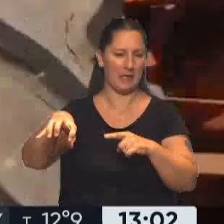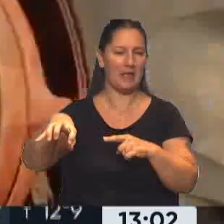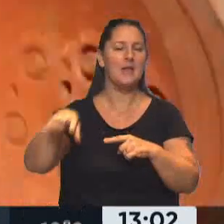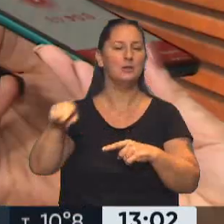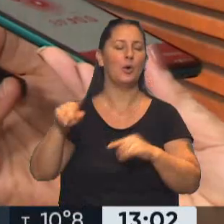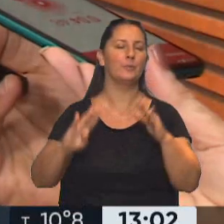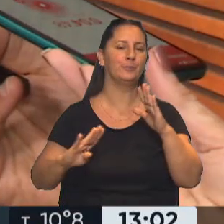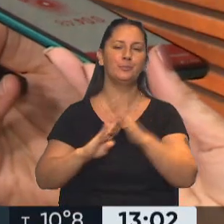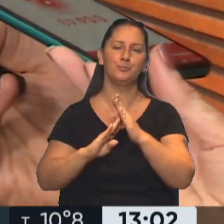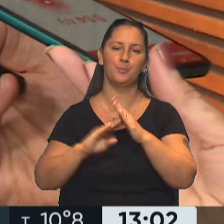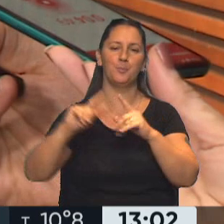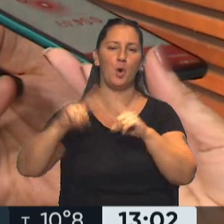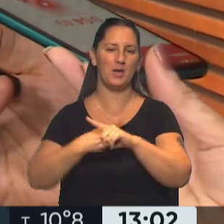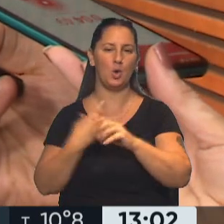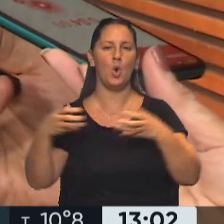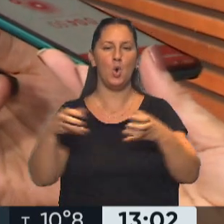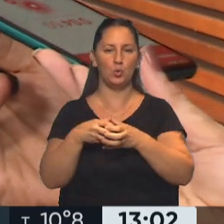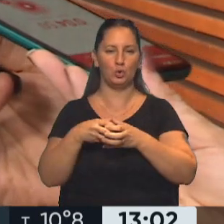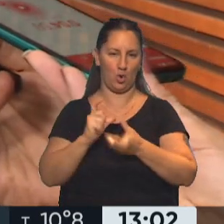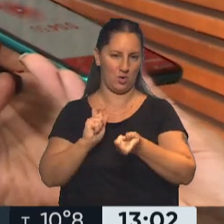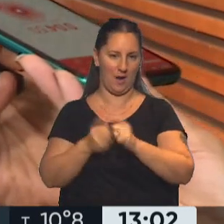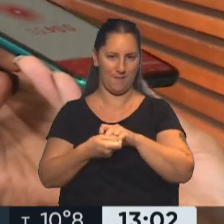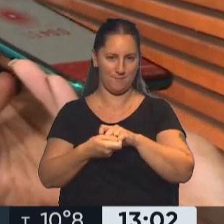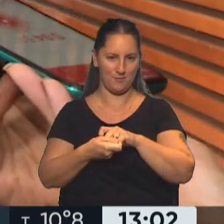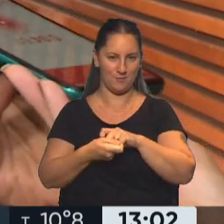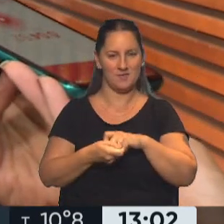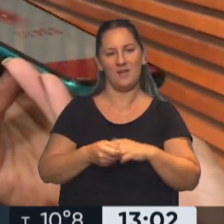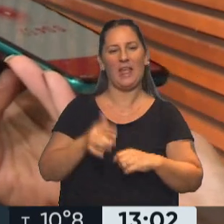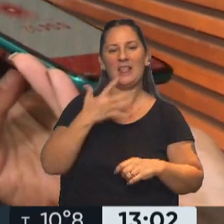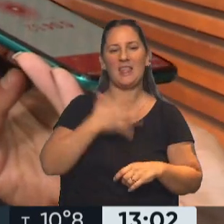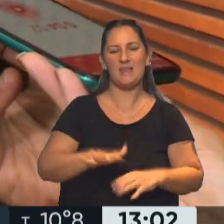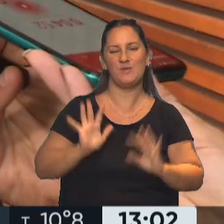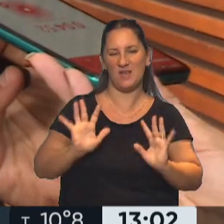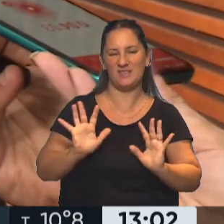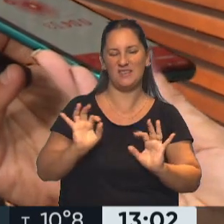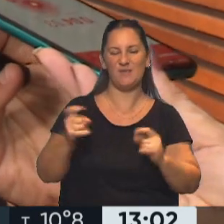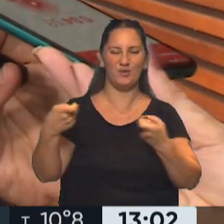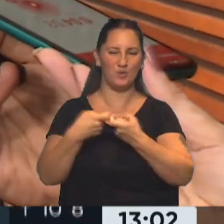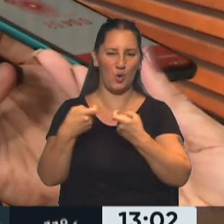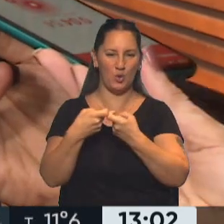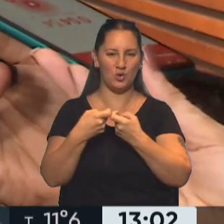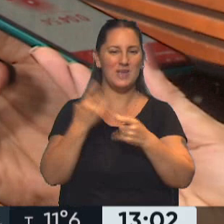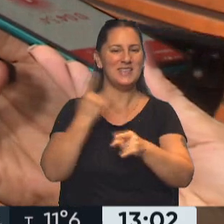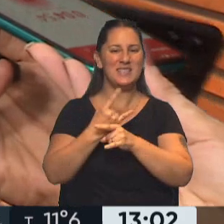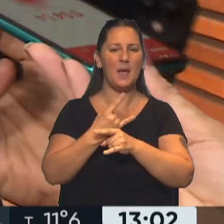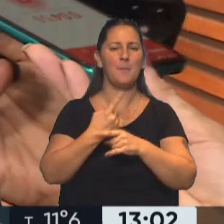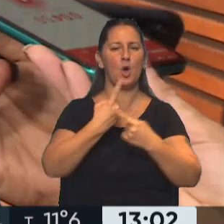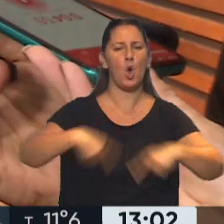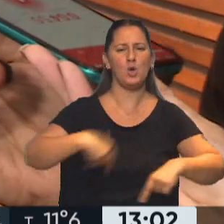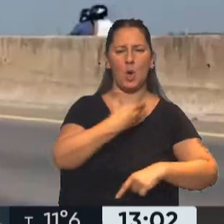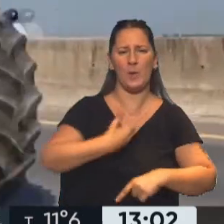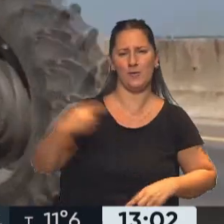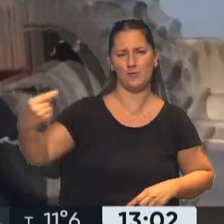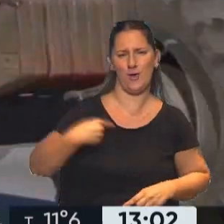brazo político de Juntos por el Cambio. Entonces lo entendemos de esa manera, listo, punto. Digamos, obviamente van a estar en contra de todo lo que hagamos, de cualquier